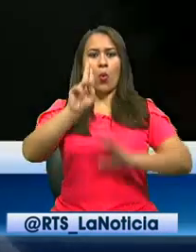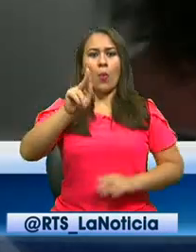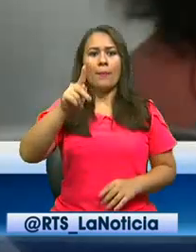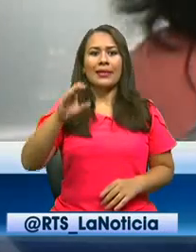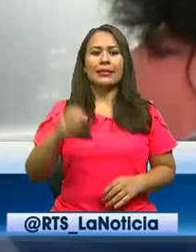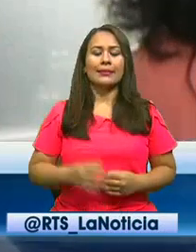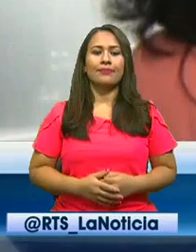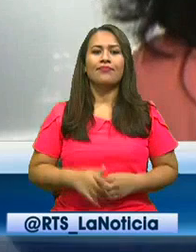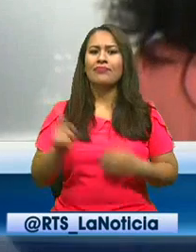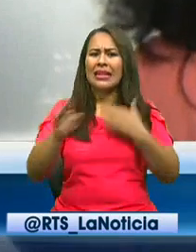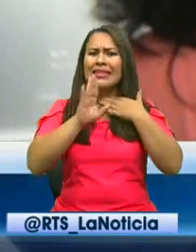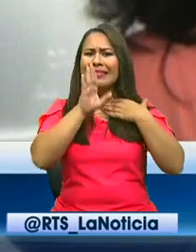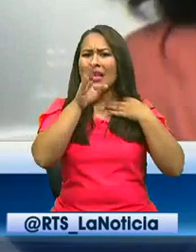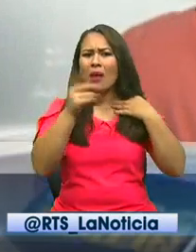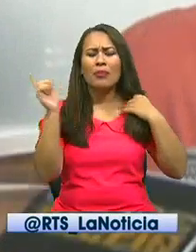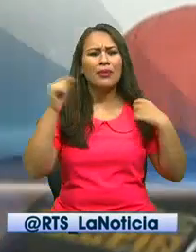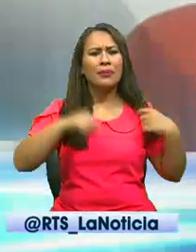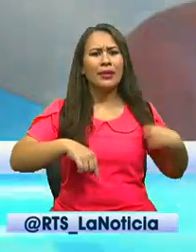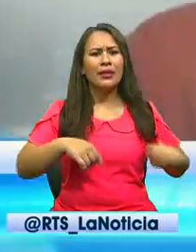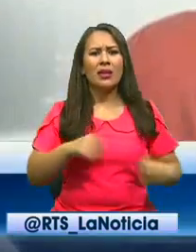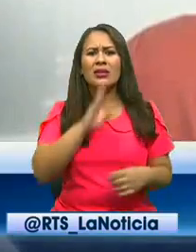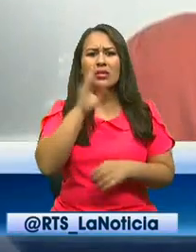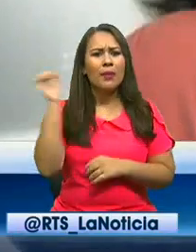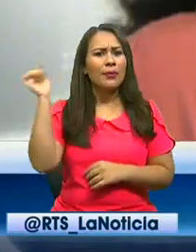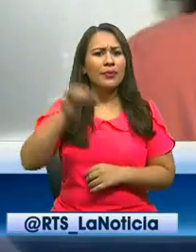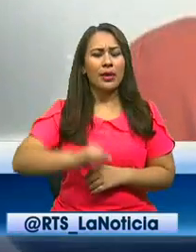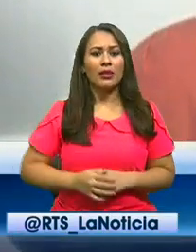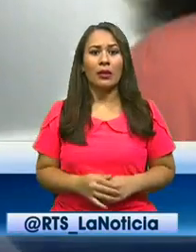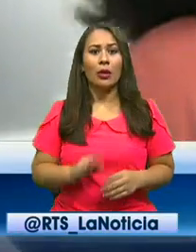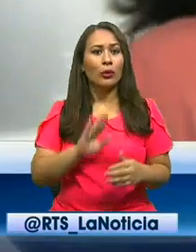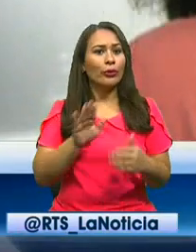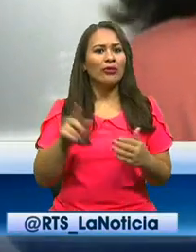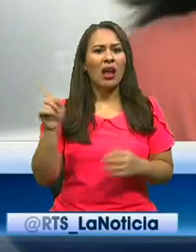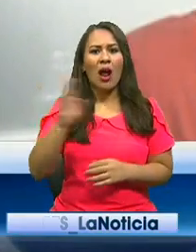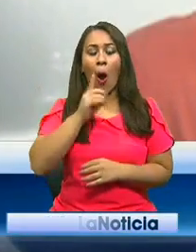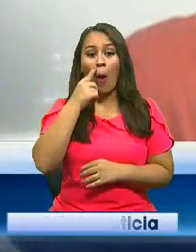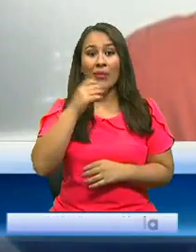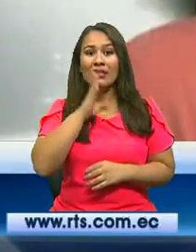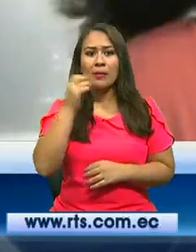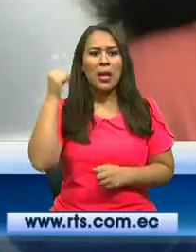ronda por ahí, ronda, pero siempre